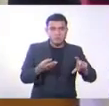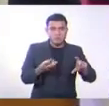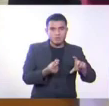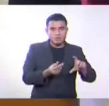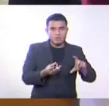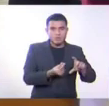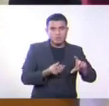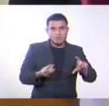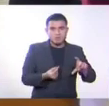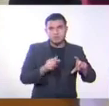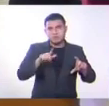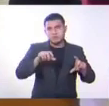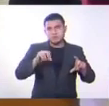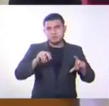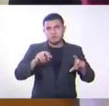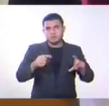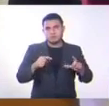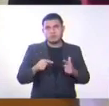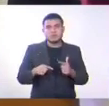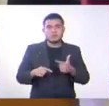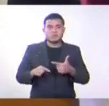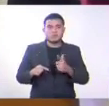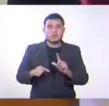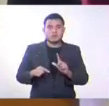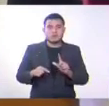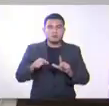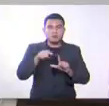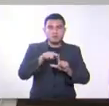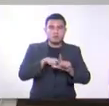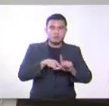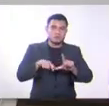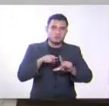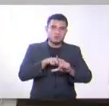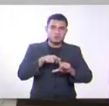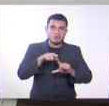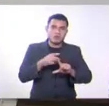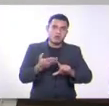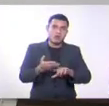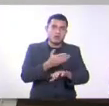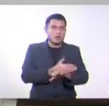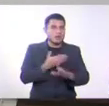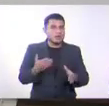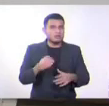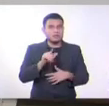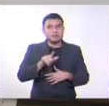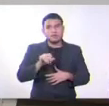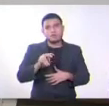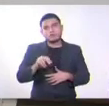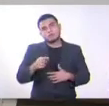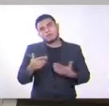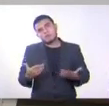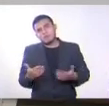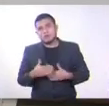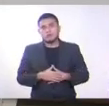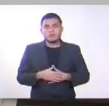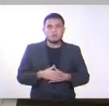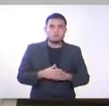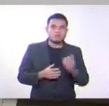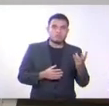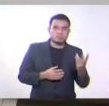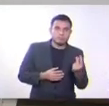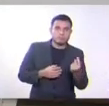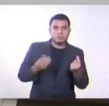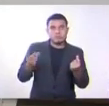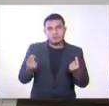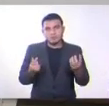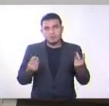como la longitud del segmento. Ya lo habíamos hecho antes cuando denotábamos longitudes entre un segmento,